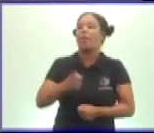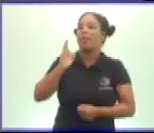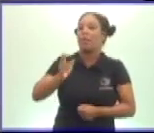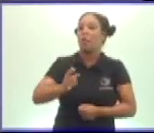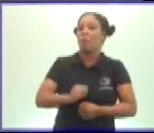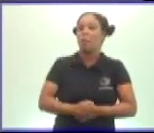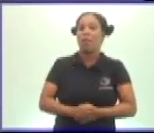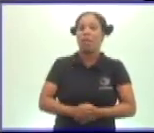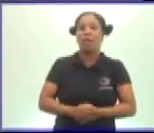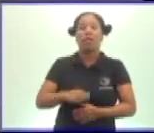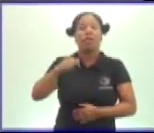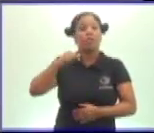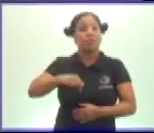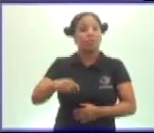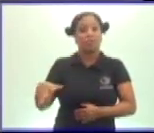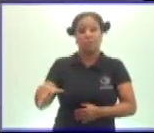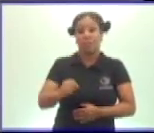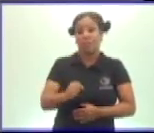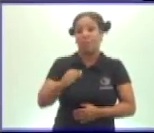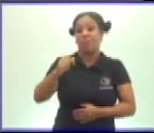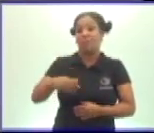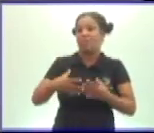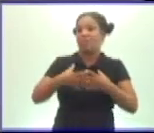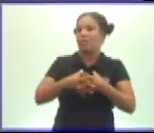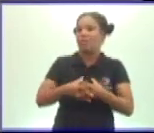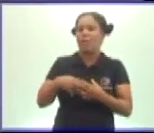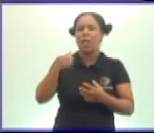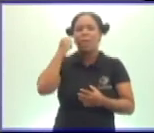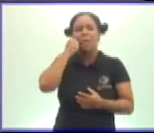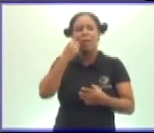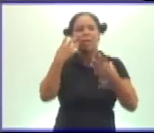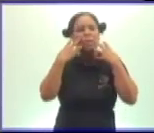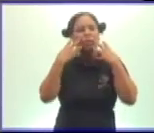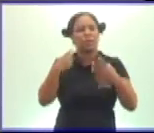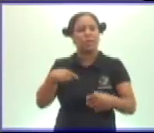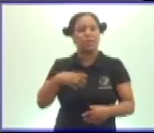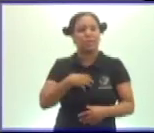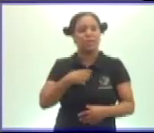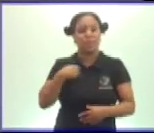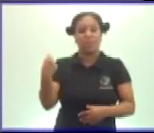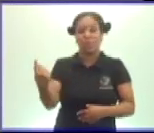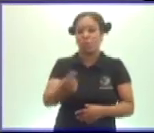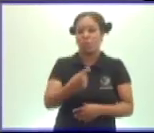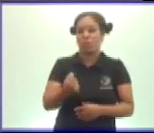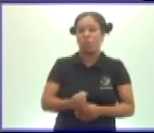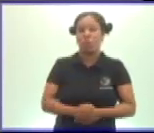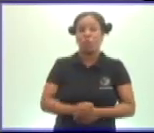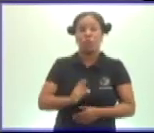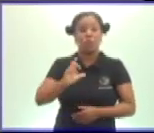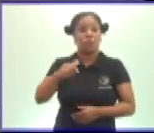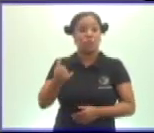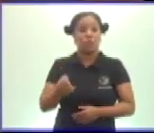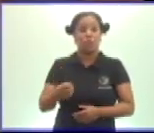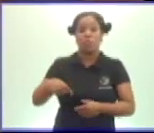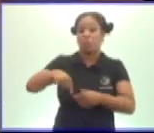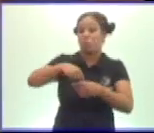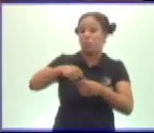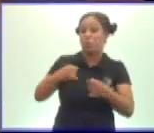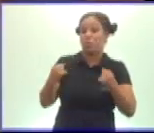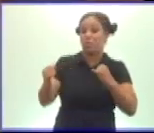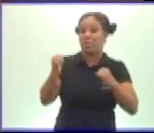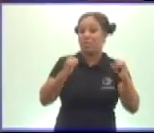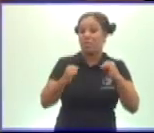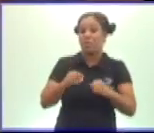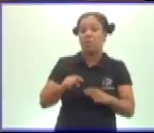esta combinación es la que tiene más importancia para nosotros, especialmente cuando implica a solutos iónicos, porque los iones